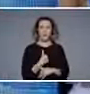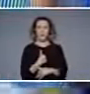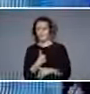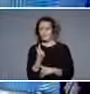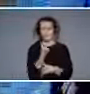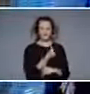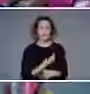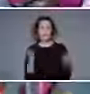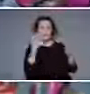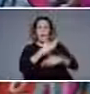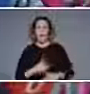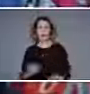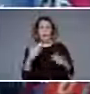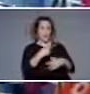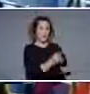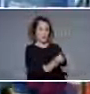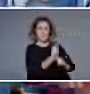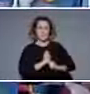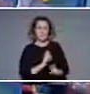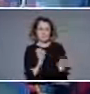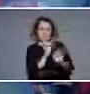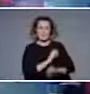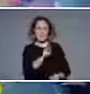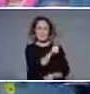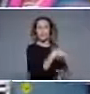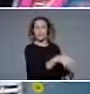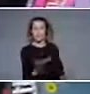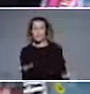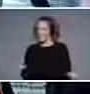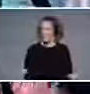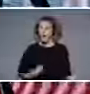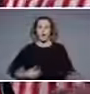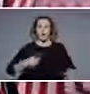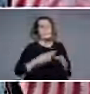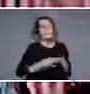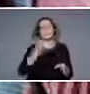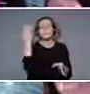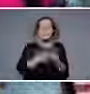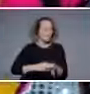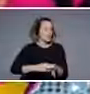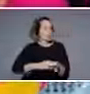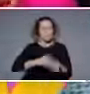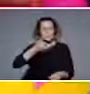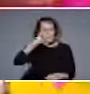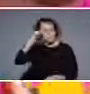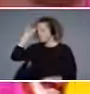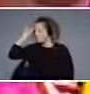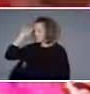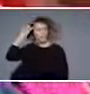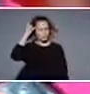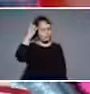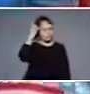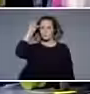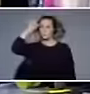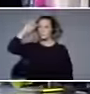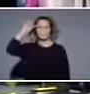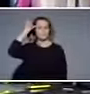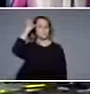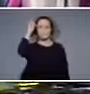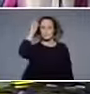tienen dinero para dar, y ahora mi tarjeta, ¿dónde está? Vaya suerte, mala suerte.